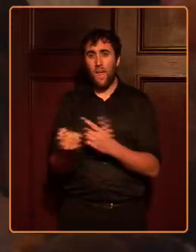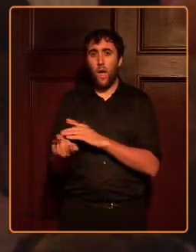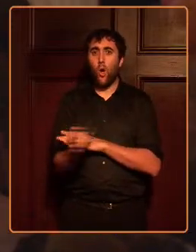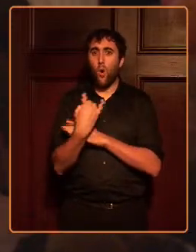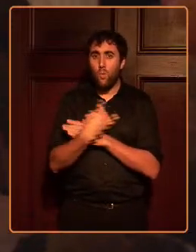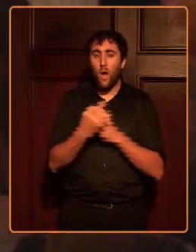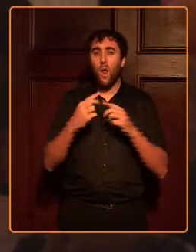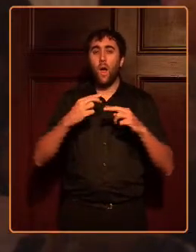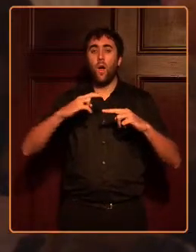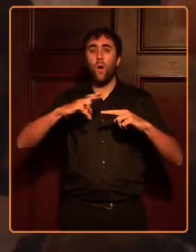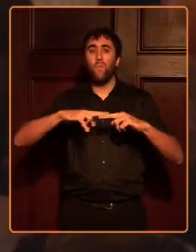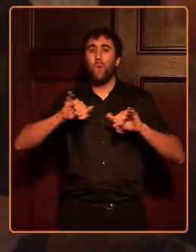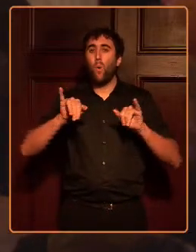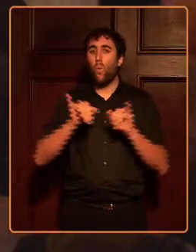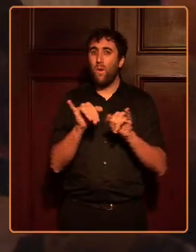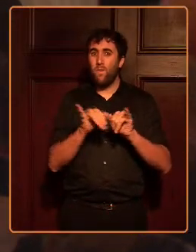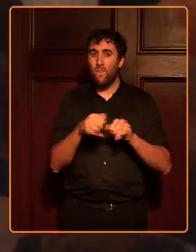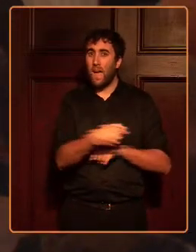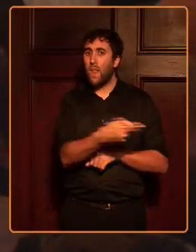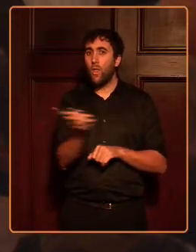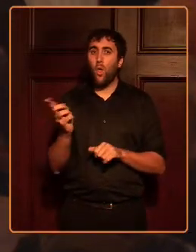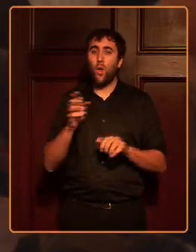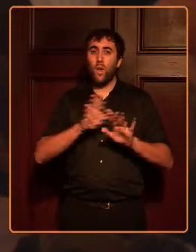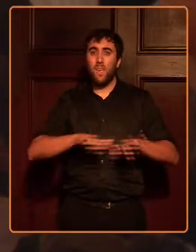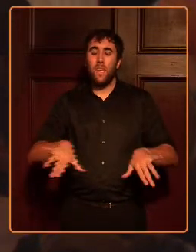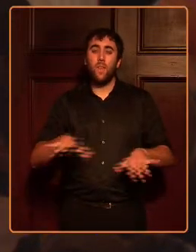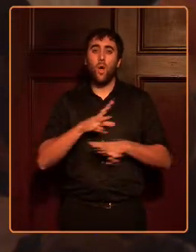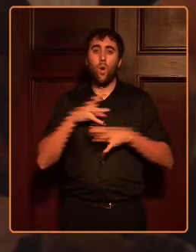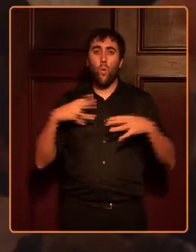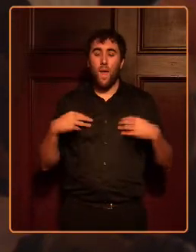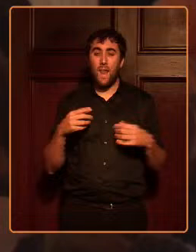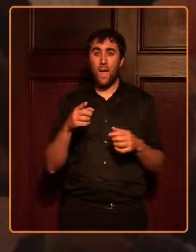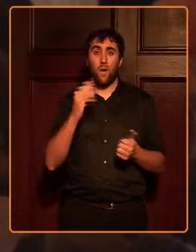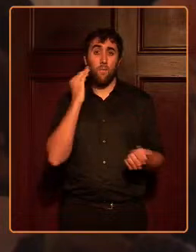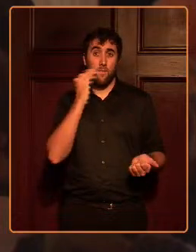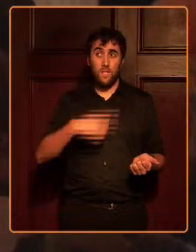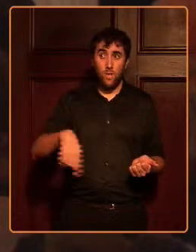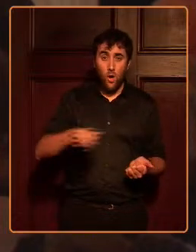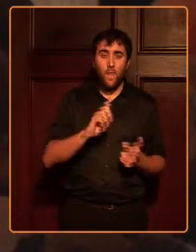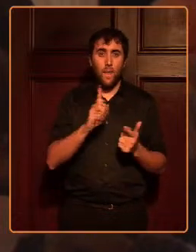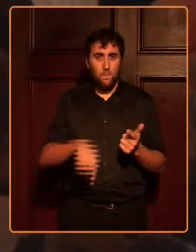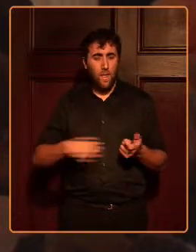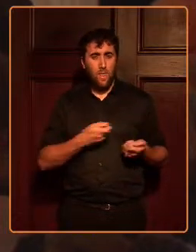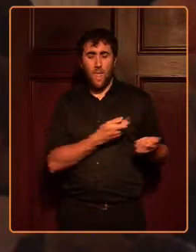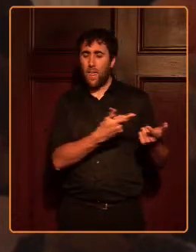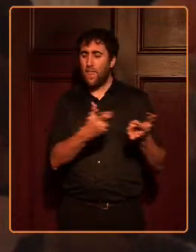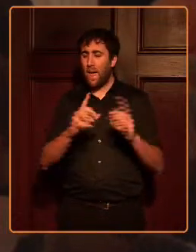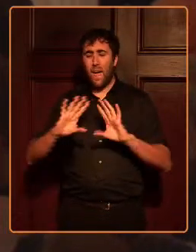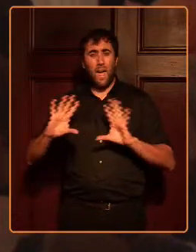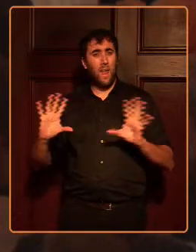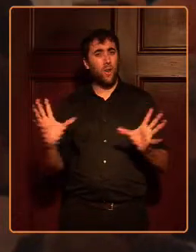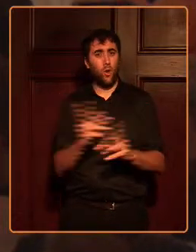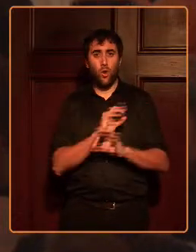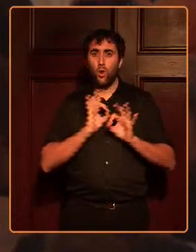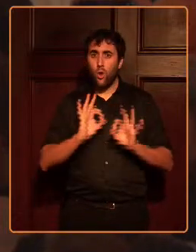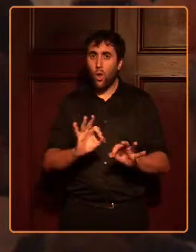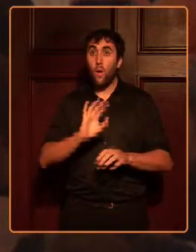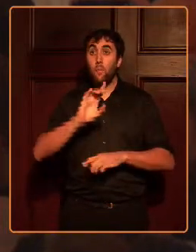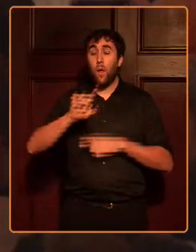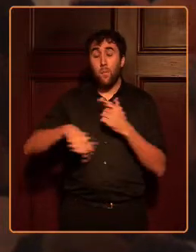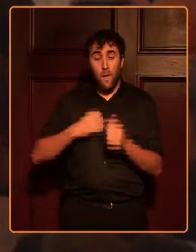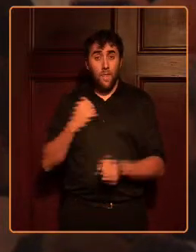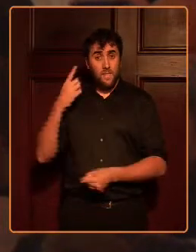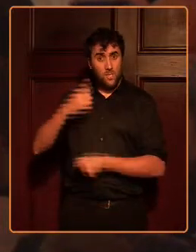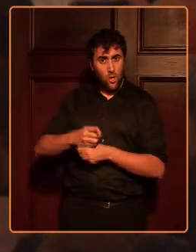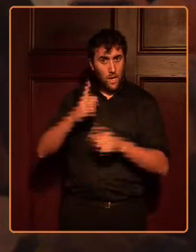Wi-Fi a todos los chiquilines, a todos los estudiantes y docentes del Uruguay. Pero otra de las decisiones audaces que